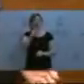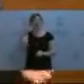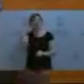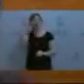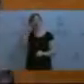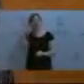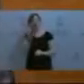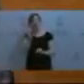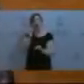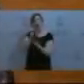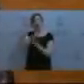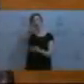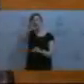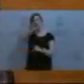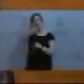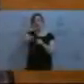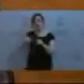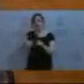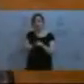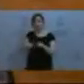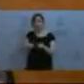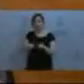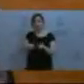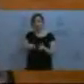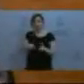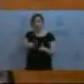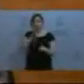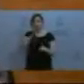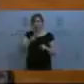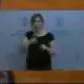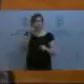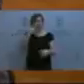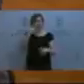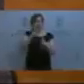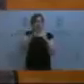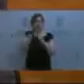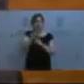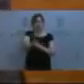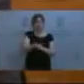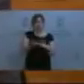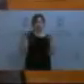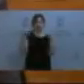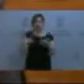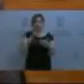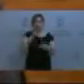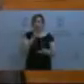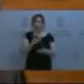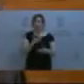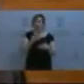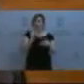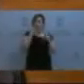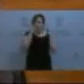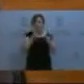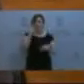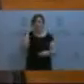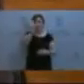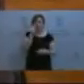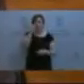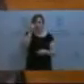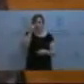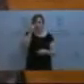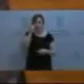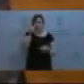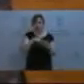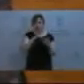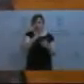por otros contenedores, más que por contenidos y más que por este arte asturiano. Entonces, pero ahora, pues, si usted piensa que con 200.000 euros vamos